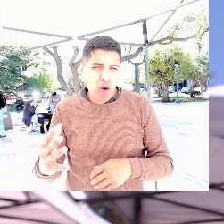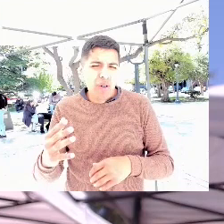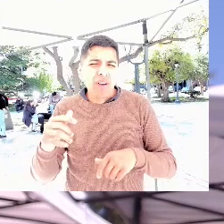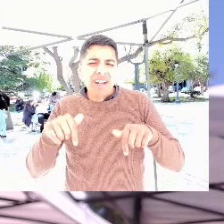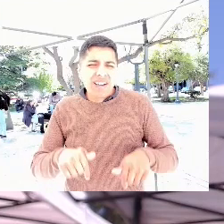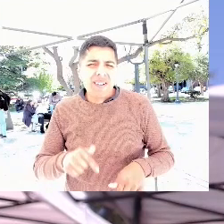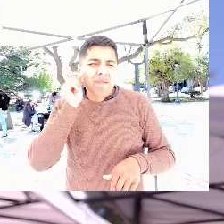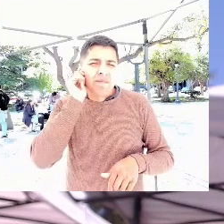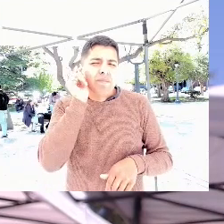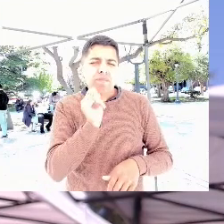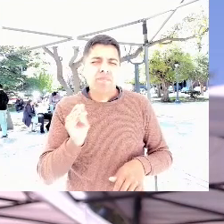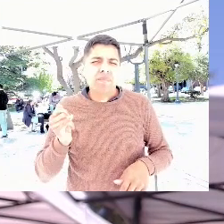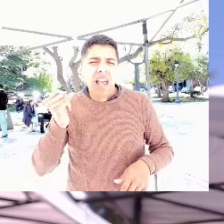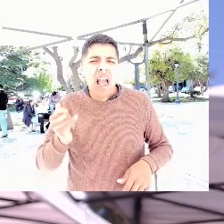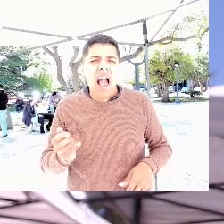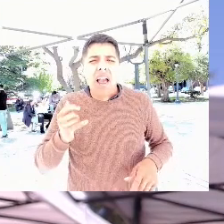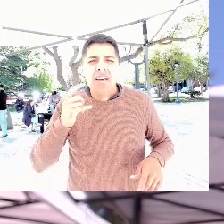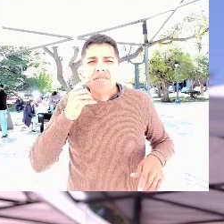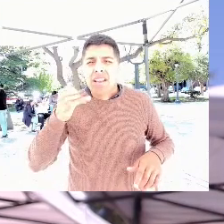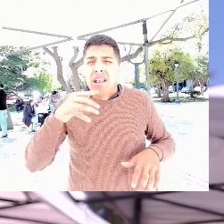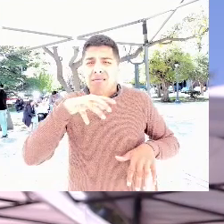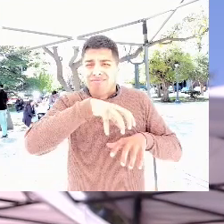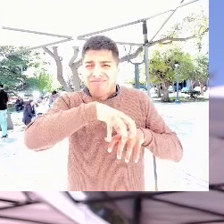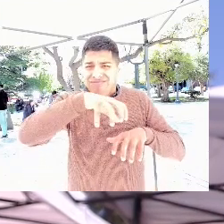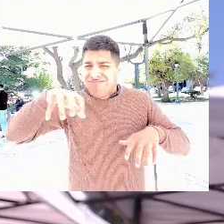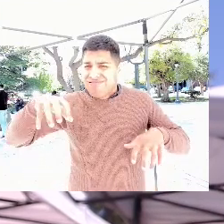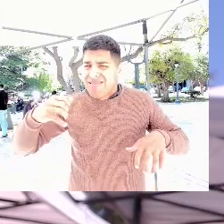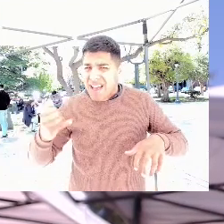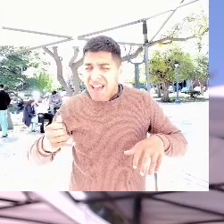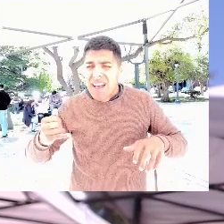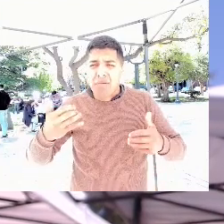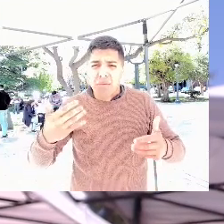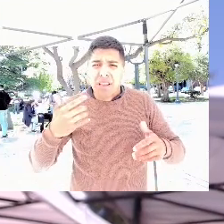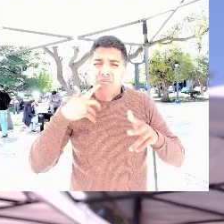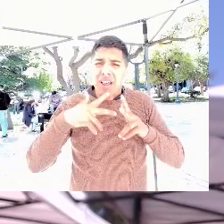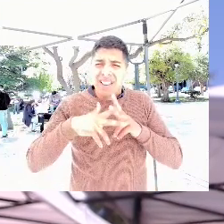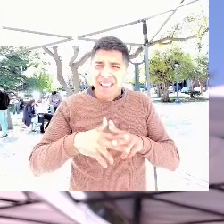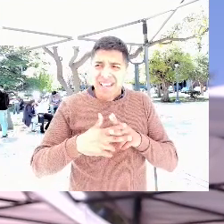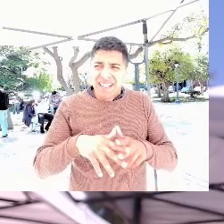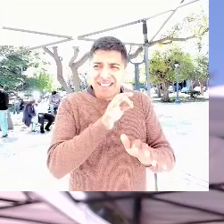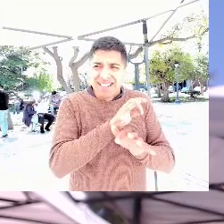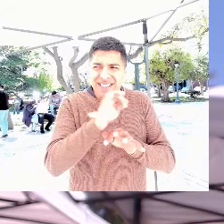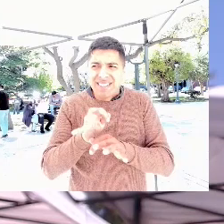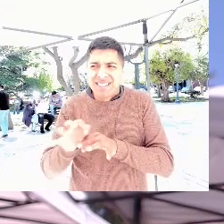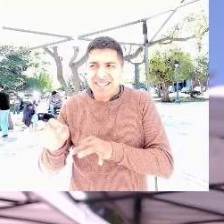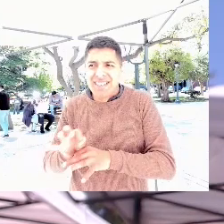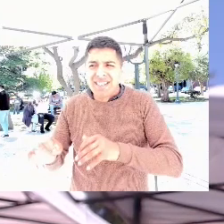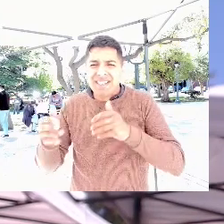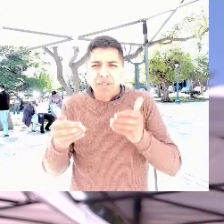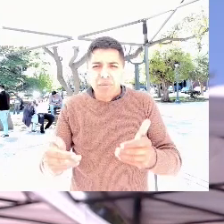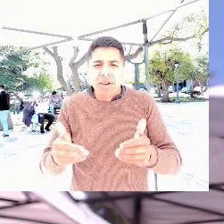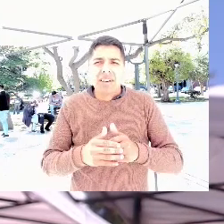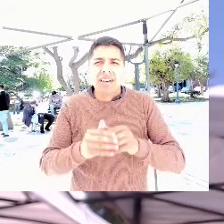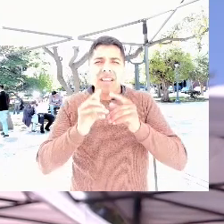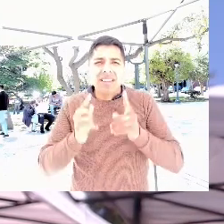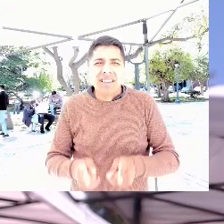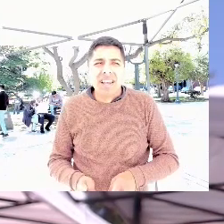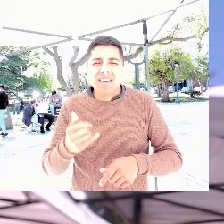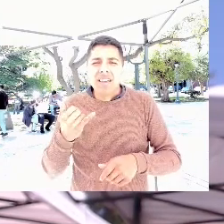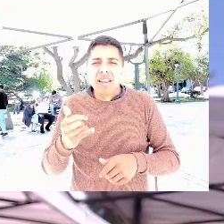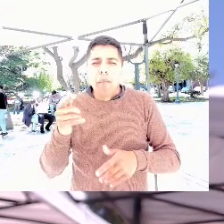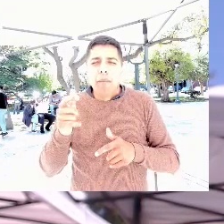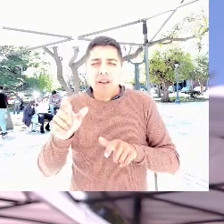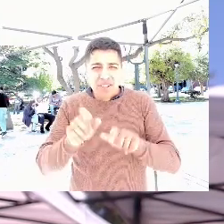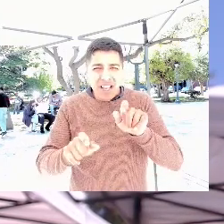acá en Godecruz tenemos diferentes espacios en donde podemos dar talleres, en donde le abrimos el lugar a los